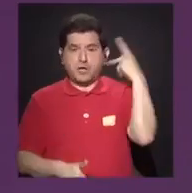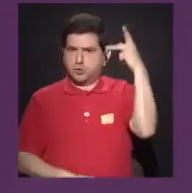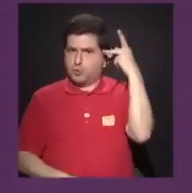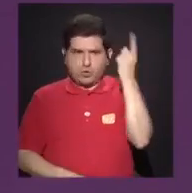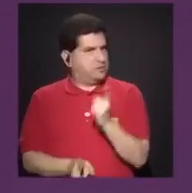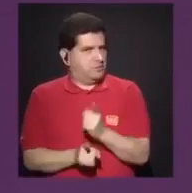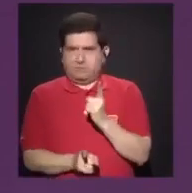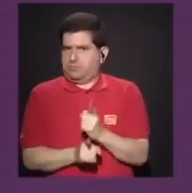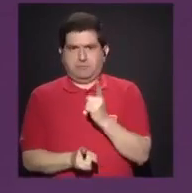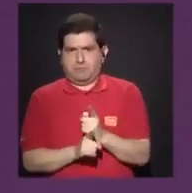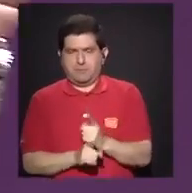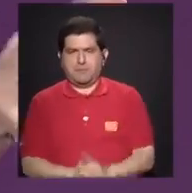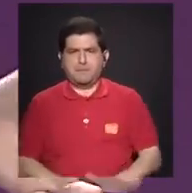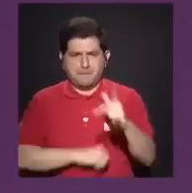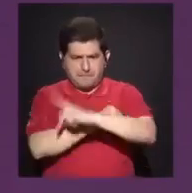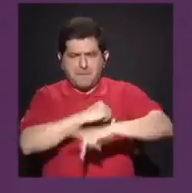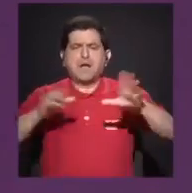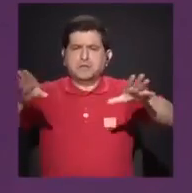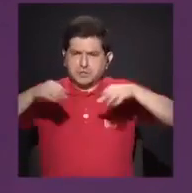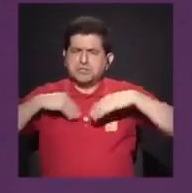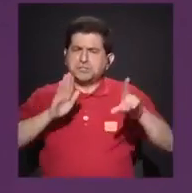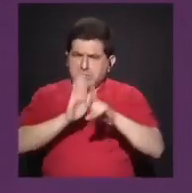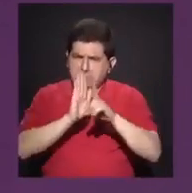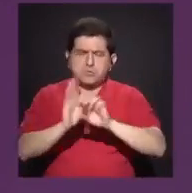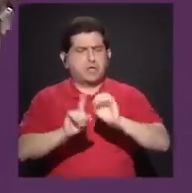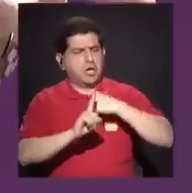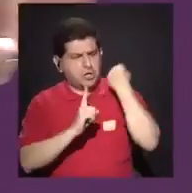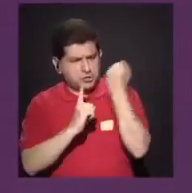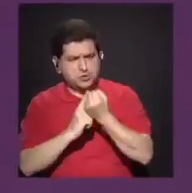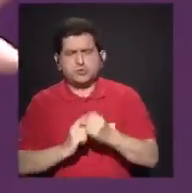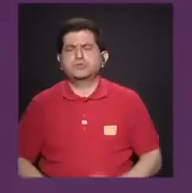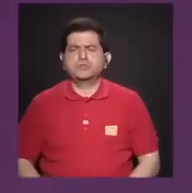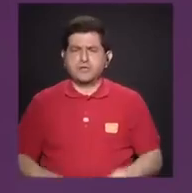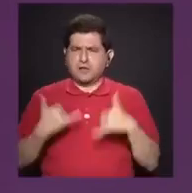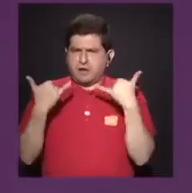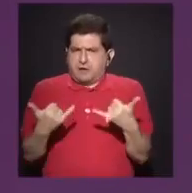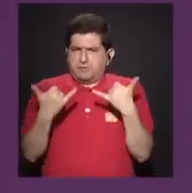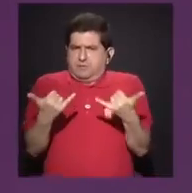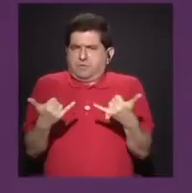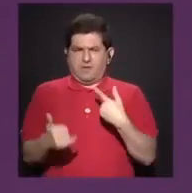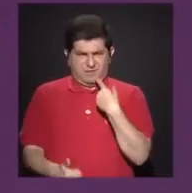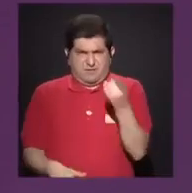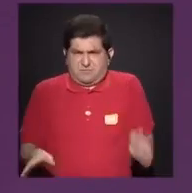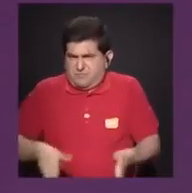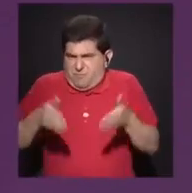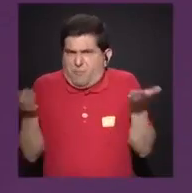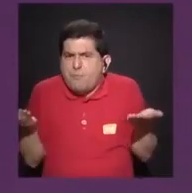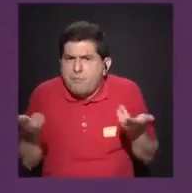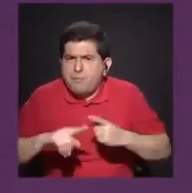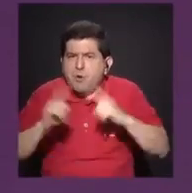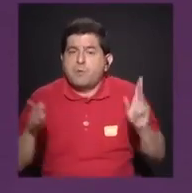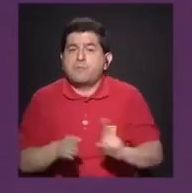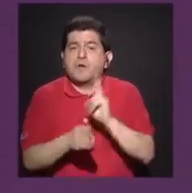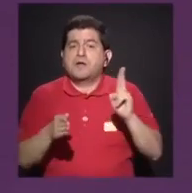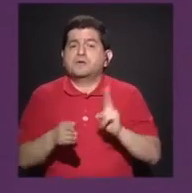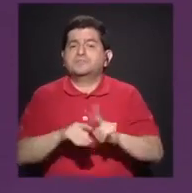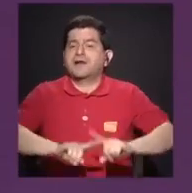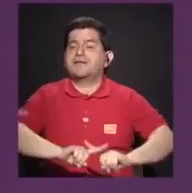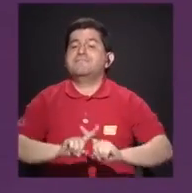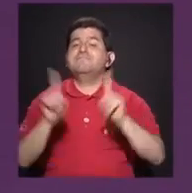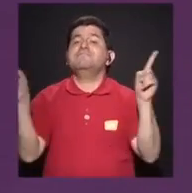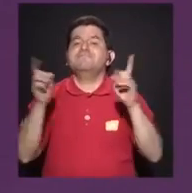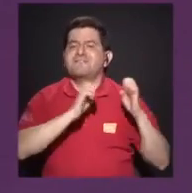políticamente incorrecto. Un Estado que reconoce los derechos en una sociedad civilizada, ¿cómo vamos entonces a decir eso? Pero entonces utilizamos